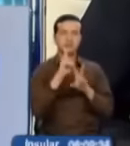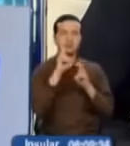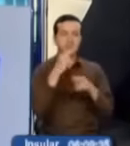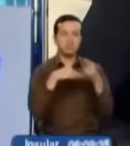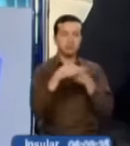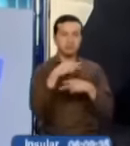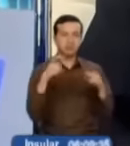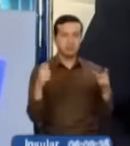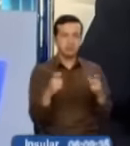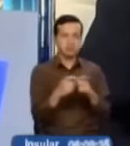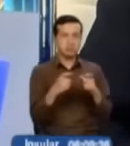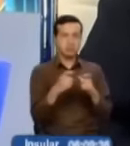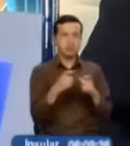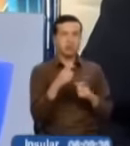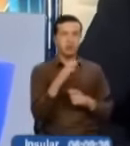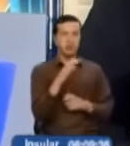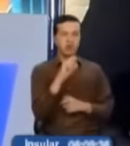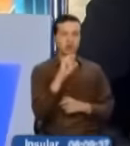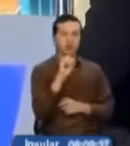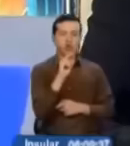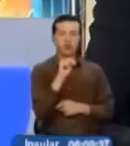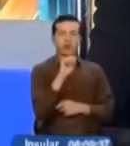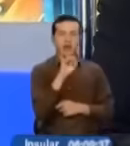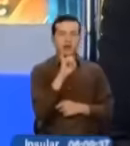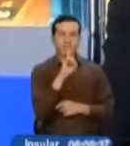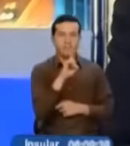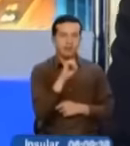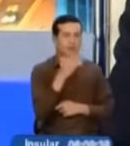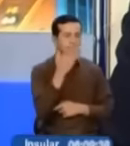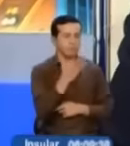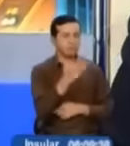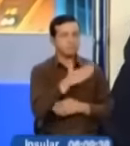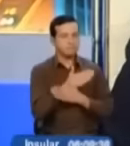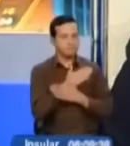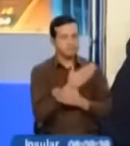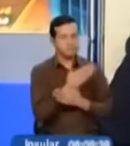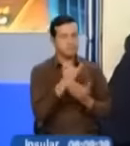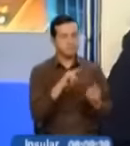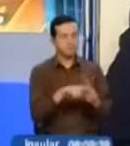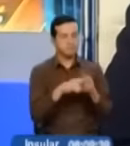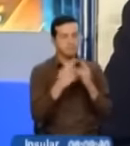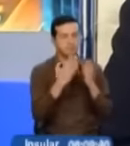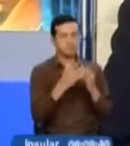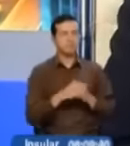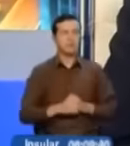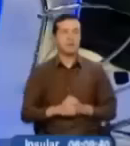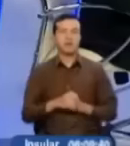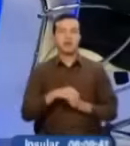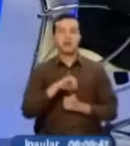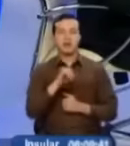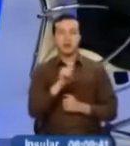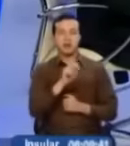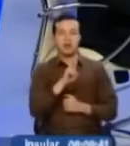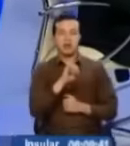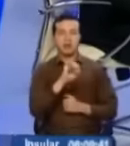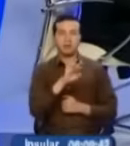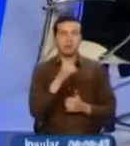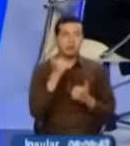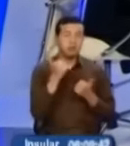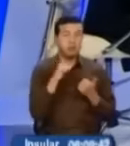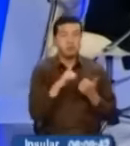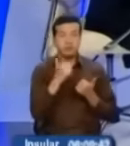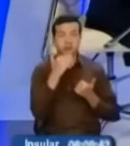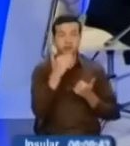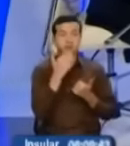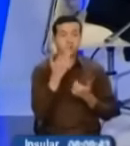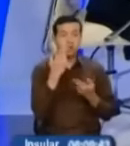y Solidarias, conocida como CONAFIPS. Los saludo y les doy la bienvenida. Comienzo con Javier Baca. ¿Qué tan efectivas están siendo